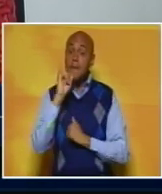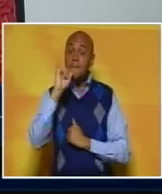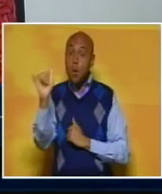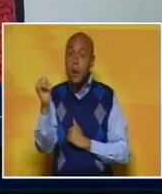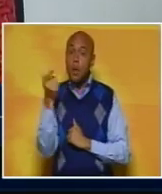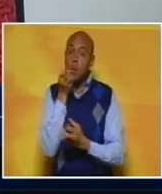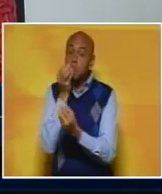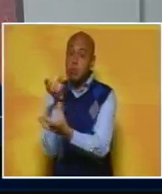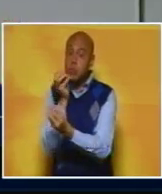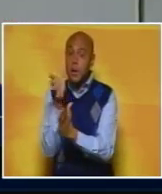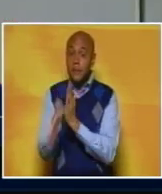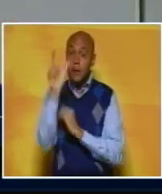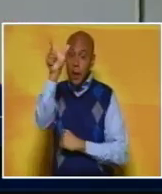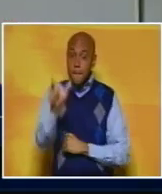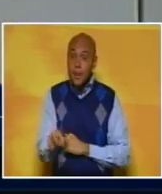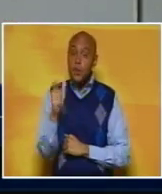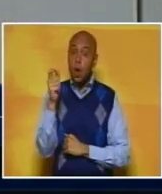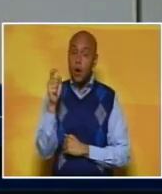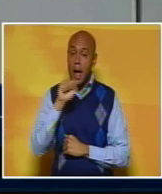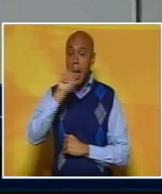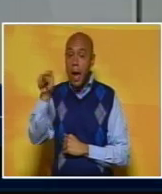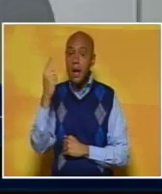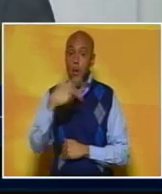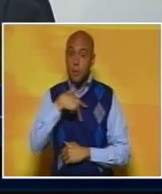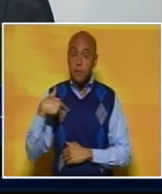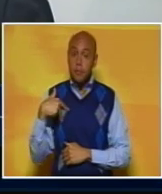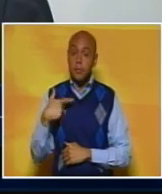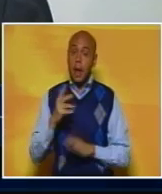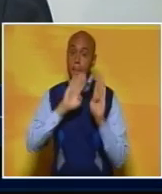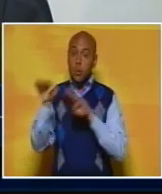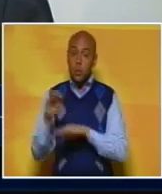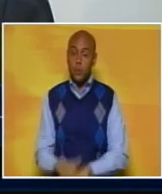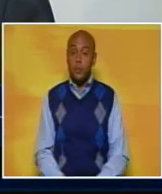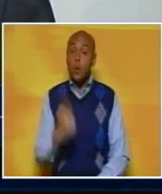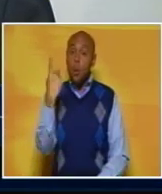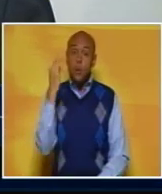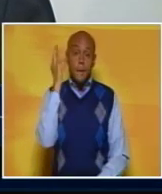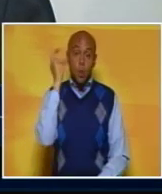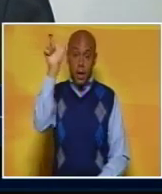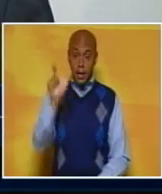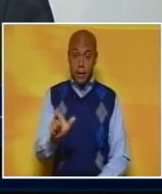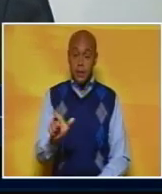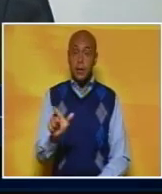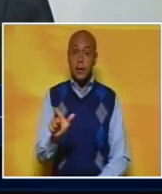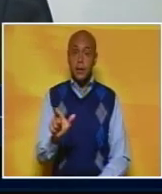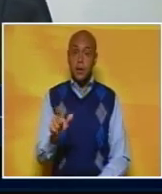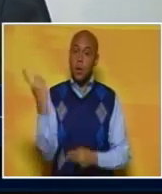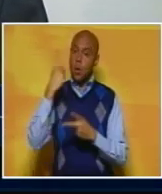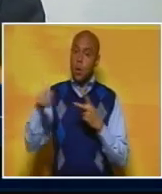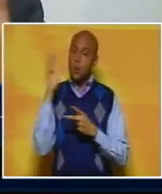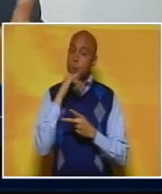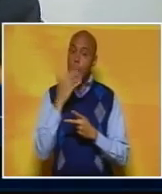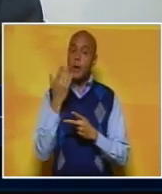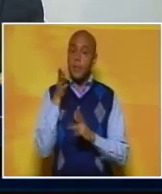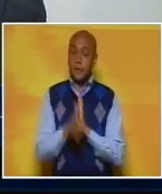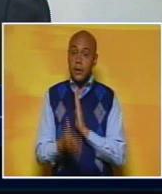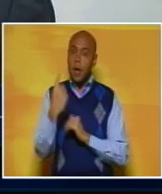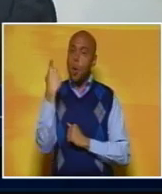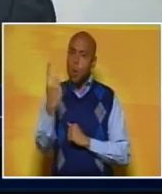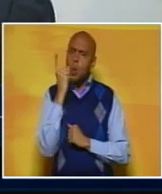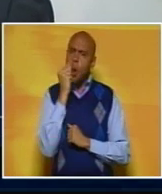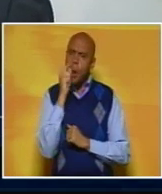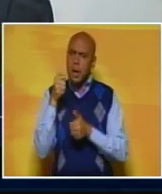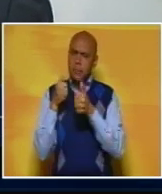información de este comerciante a la banda delincuencial. Una funcionaria no hay más funcionarios, allá es un